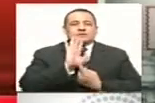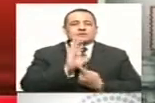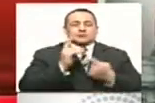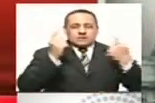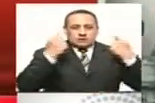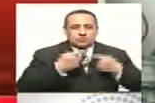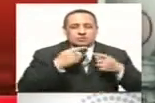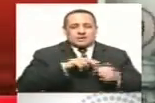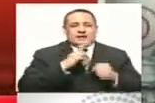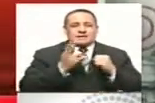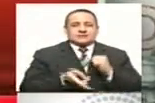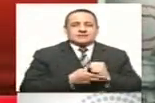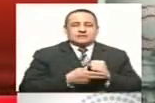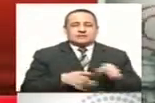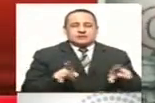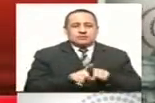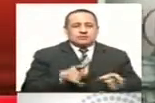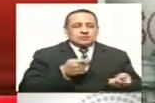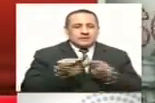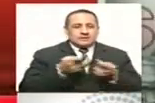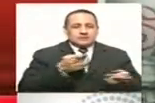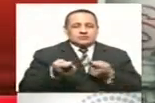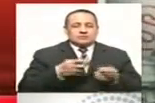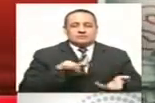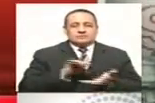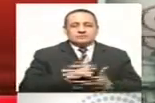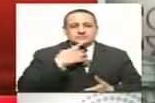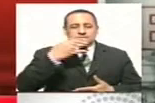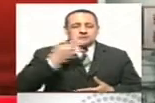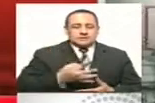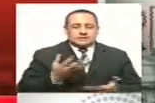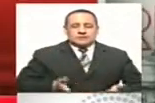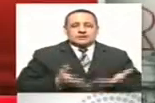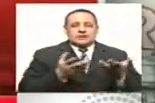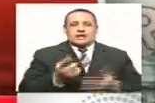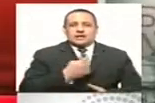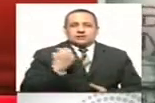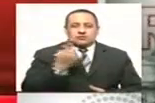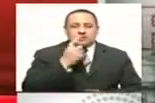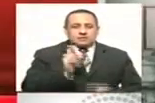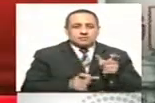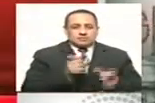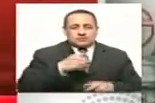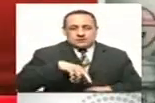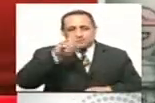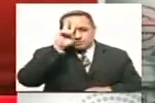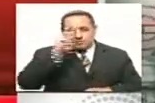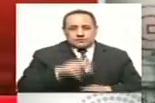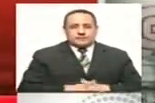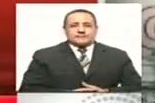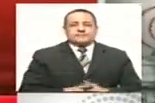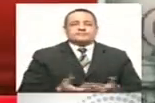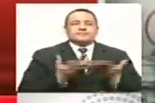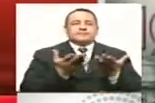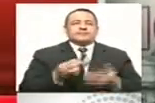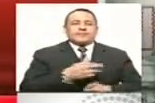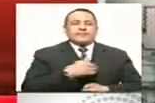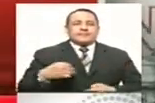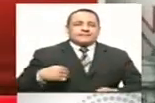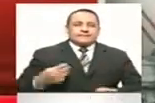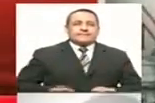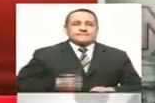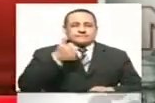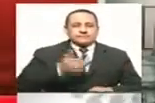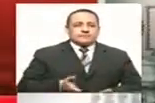el marco de garantizar una gestión que devendrá en favor de todos los peruanos. Señora Premier,